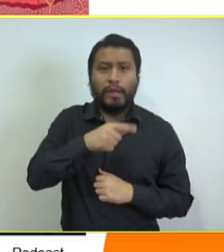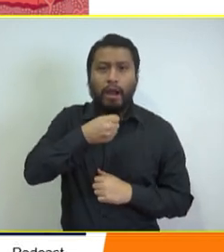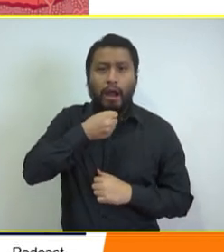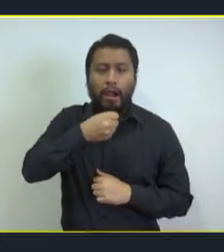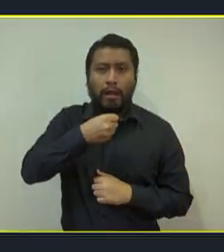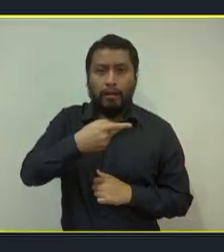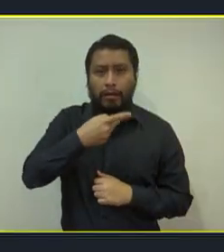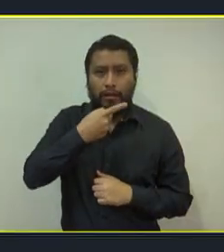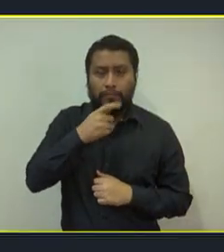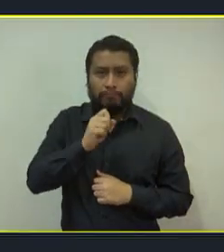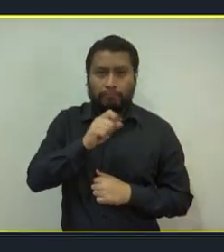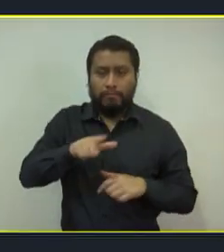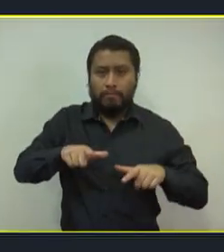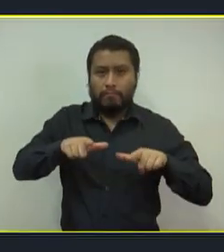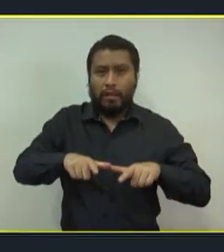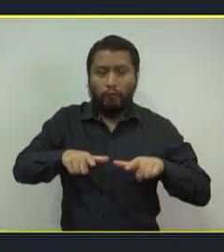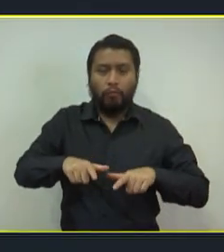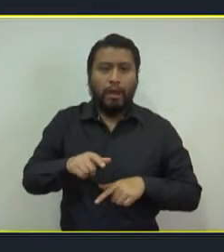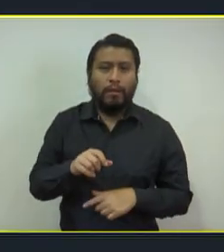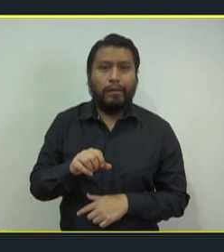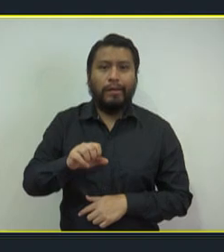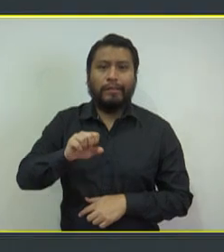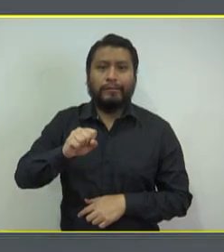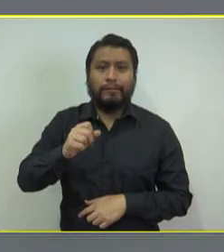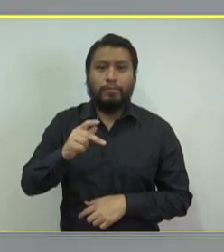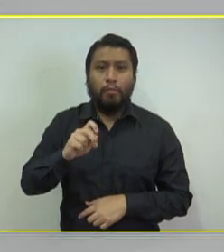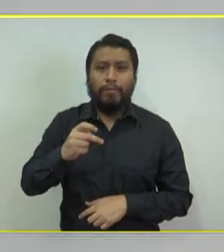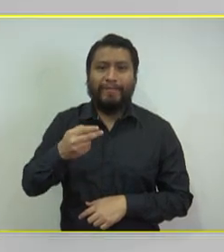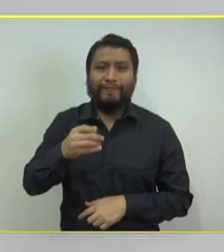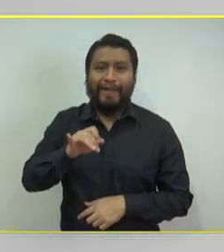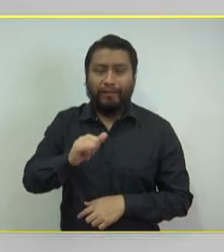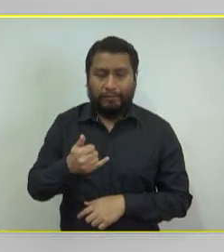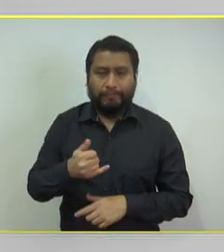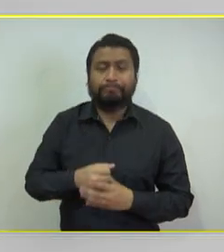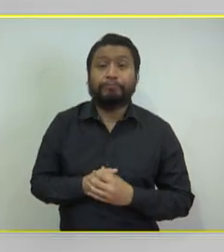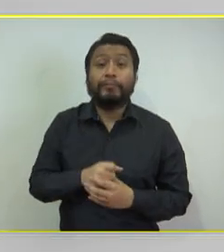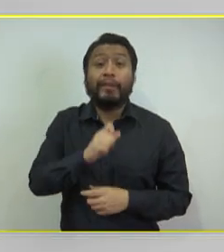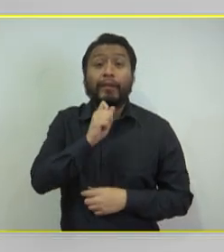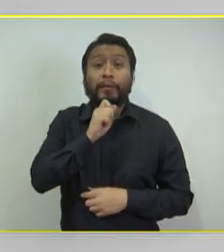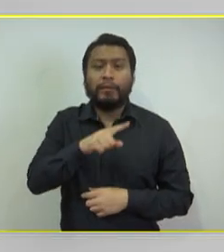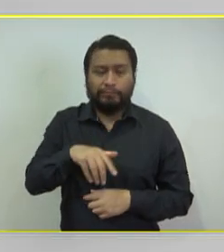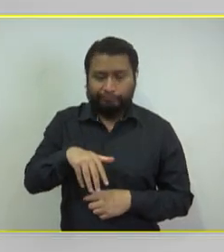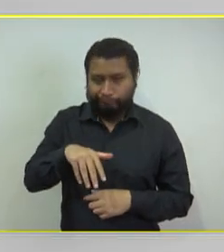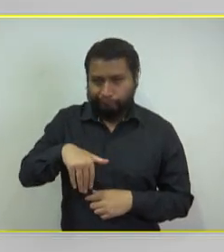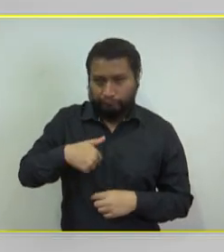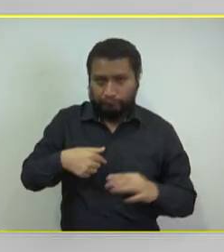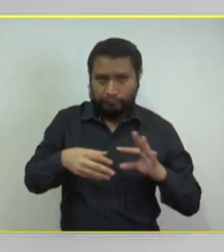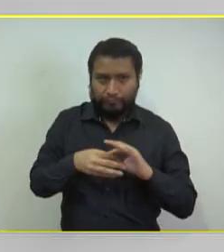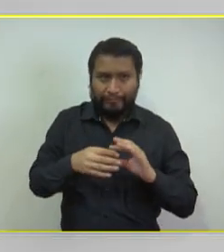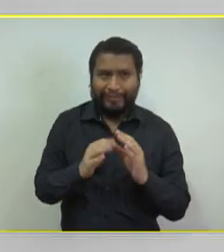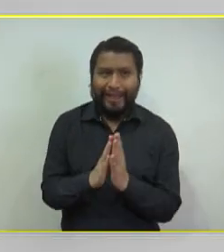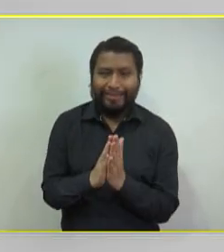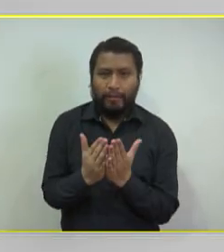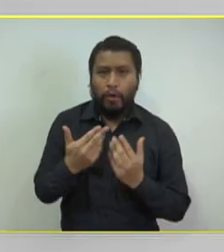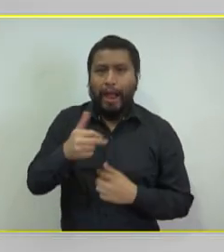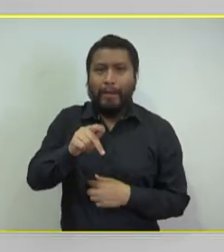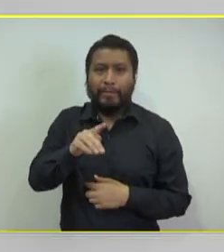de Spotify. Bueno, como ya había mencionado, el libro háptico es la base de nuestro sistema